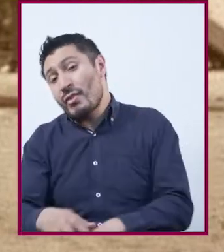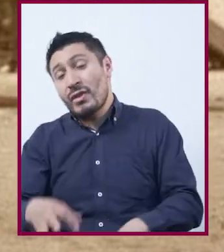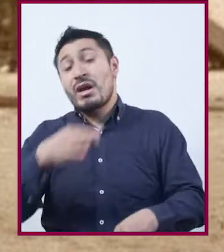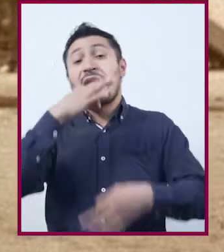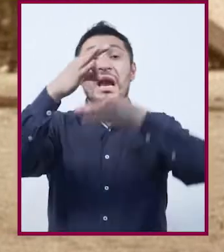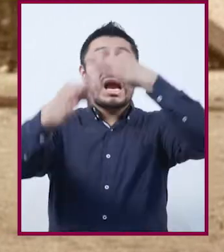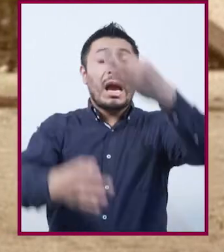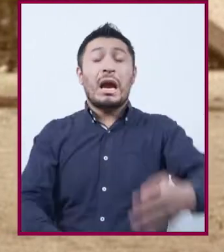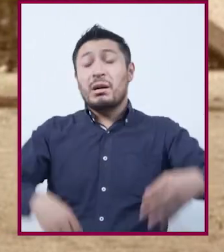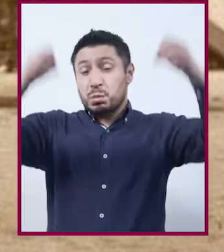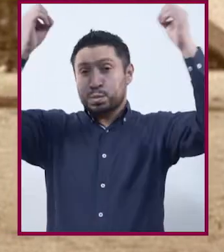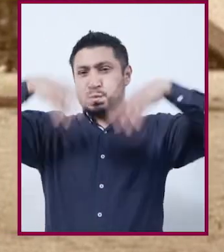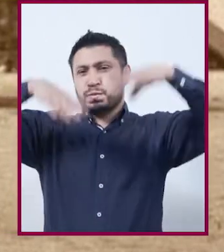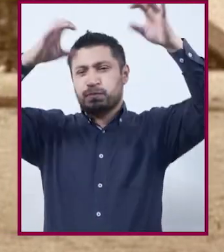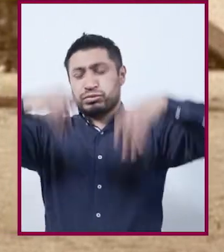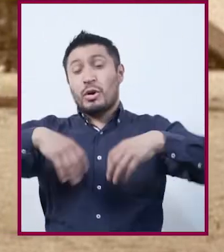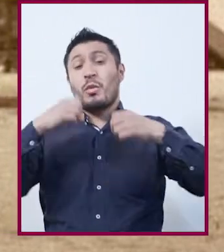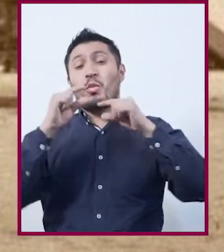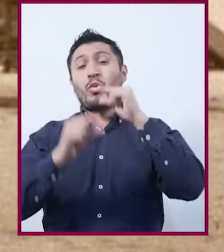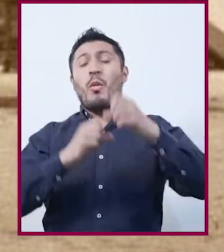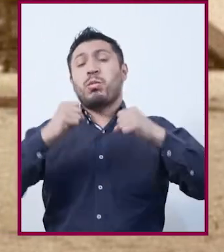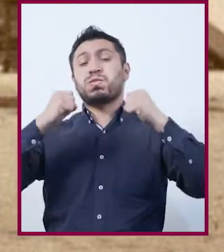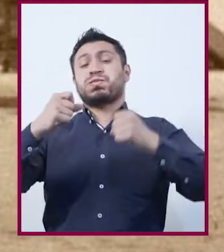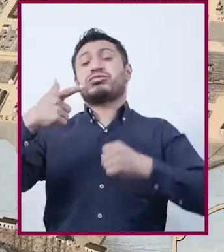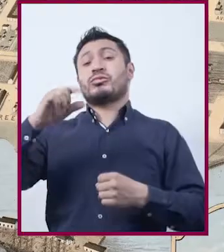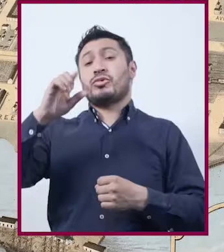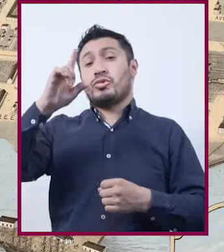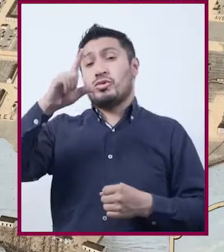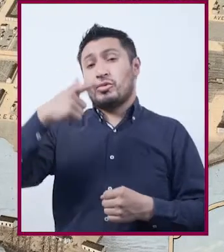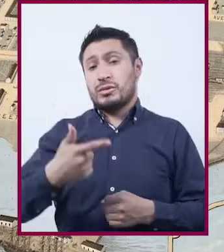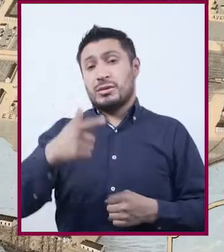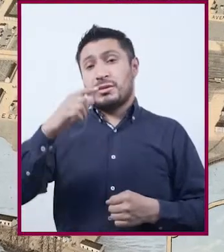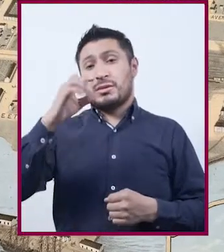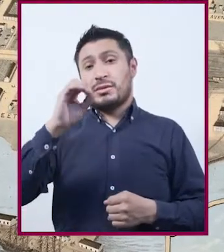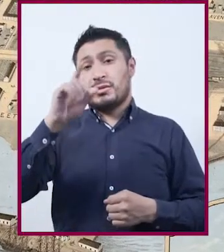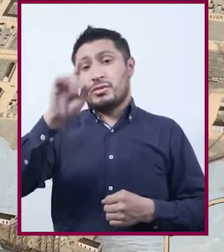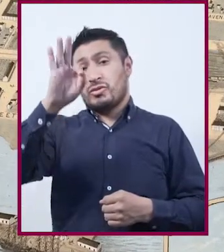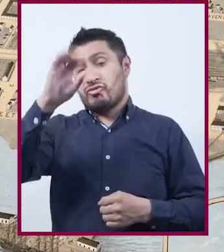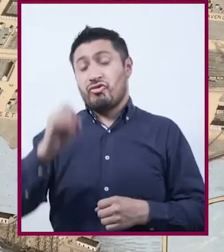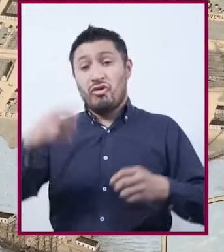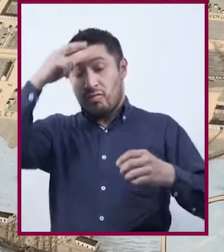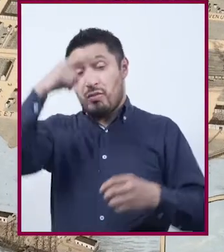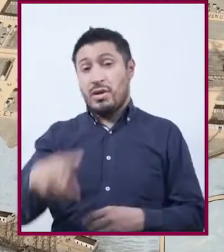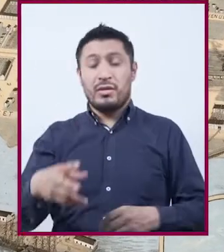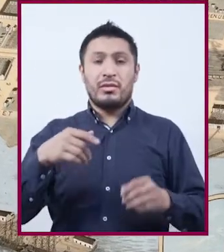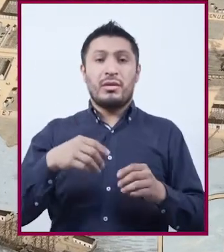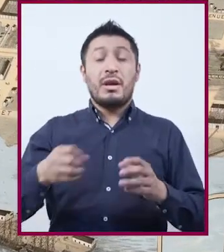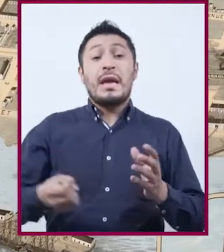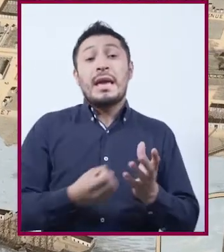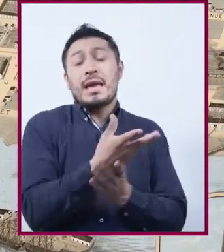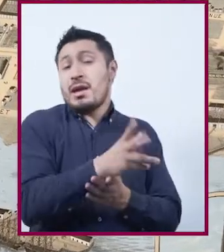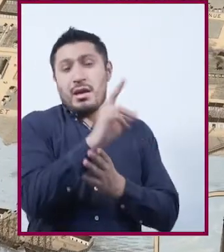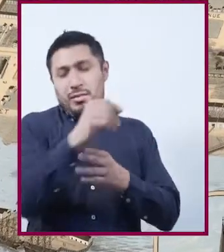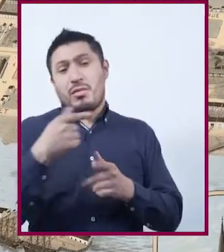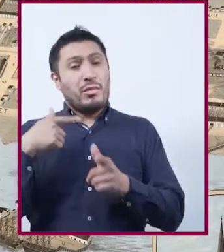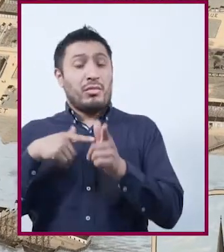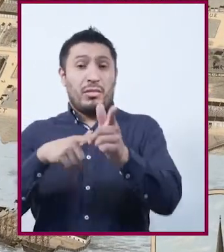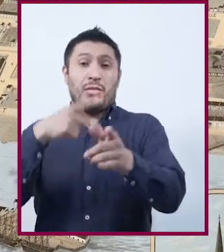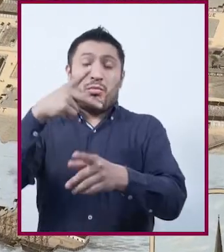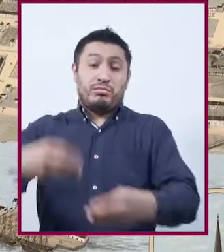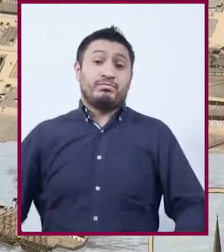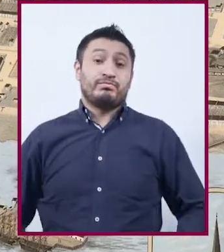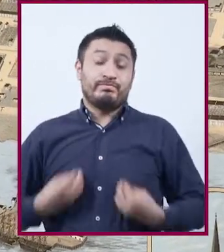que alertaban sobre una tormenta que adquiría fuerza en el Golfo de México y en lugar de evacuar, siguieron con sus vidas.